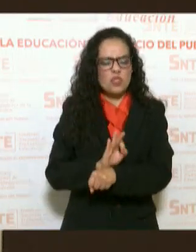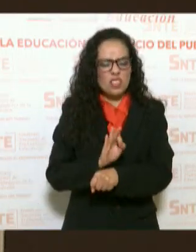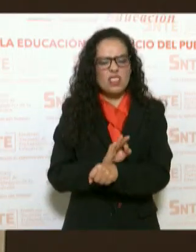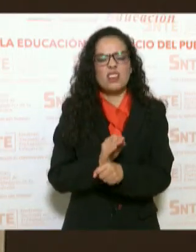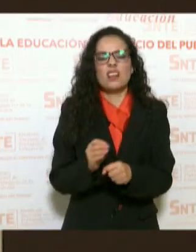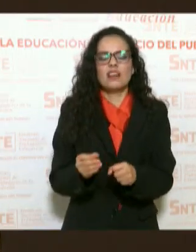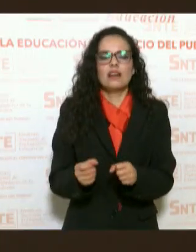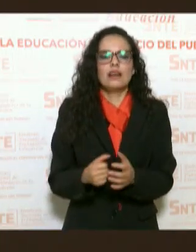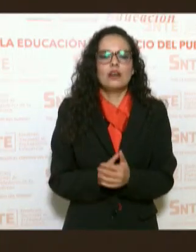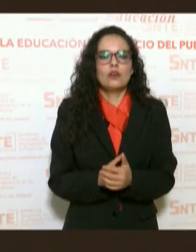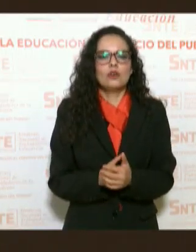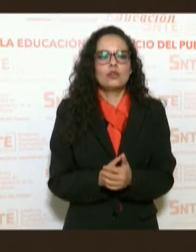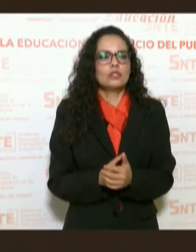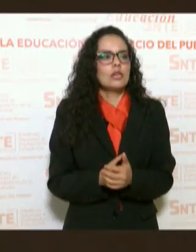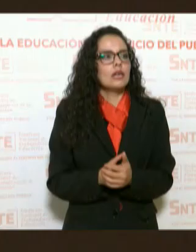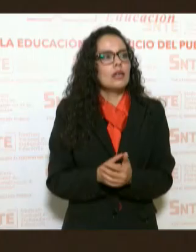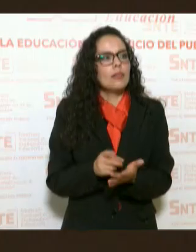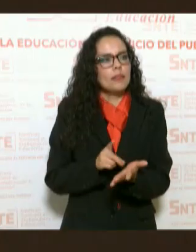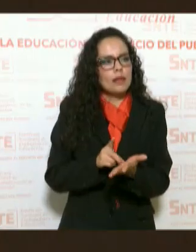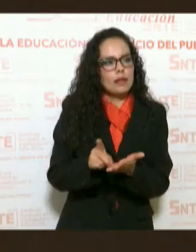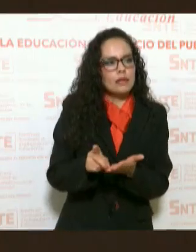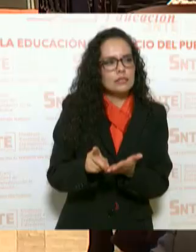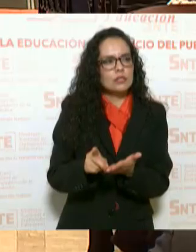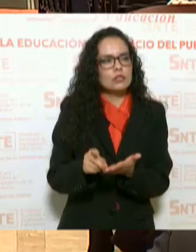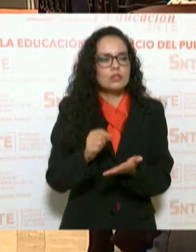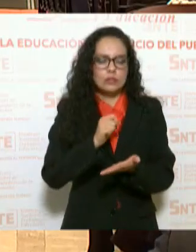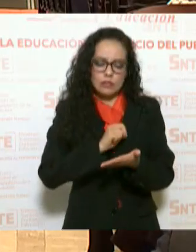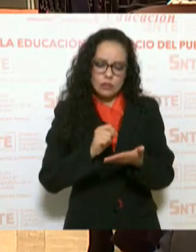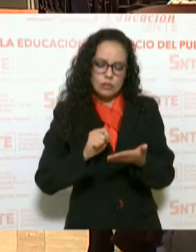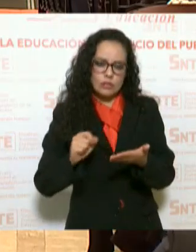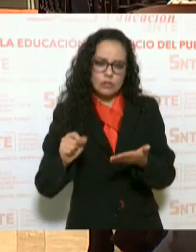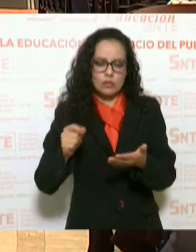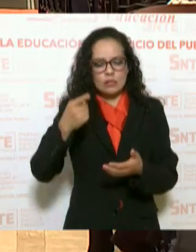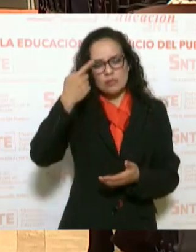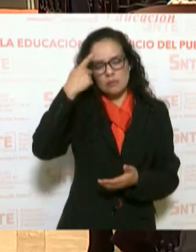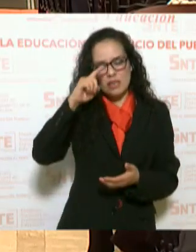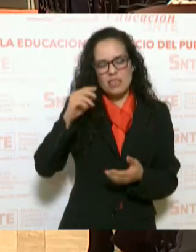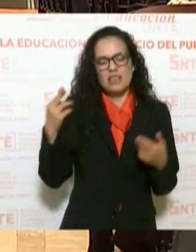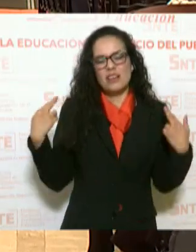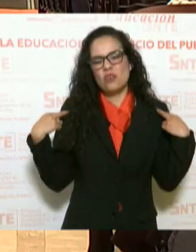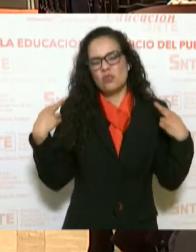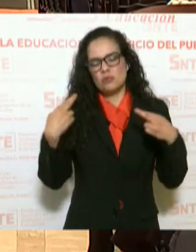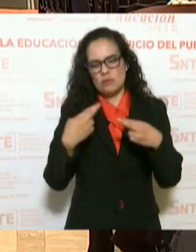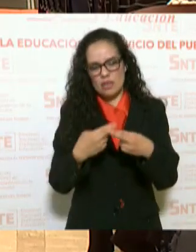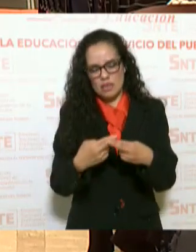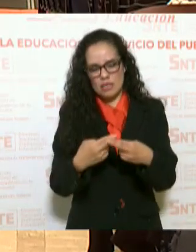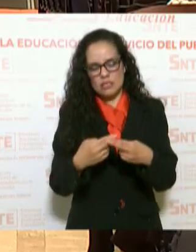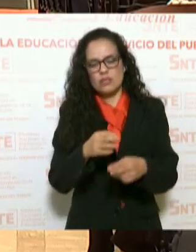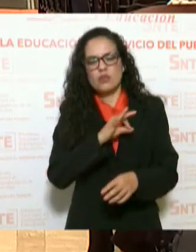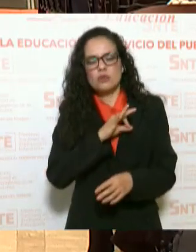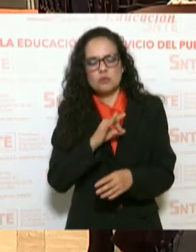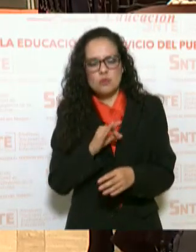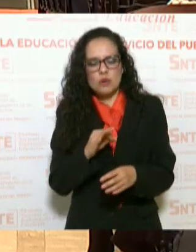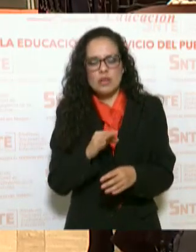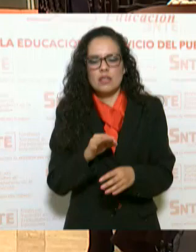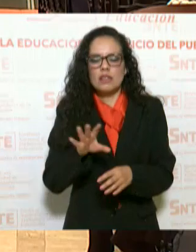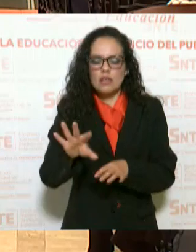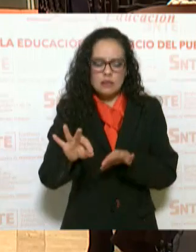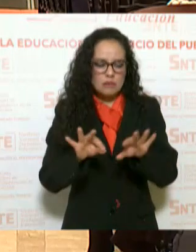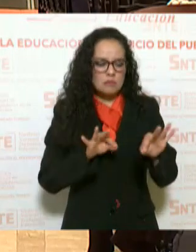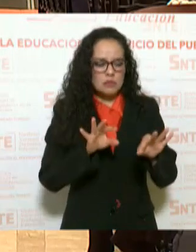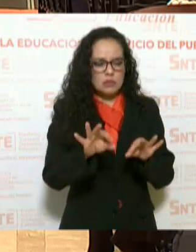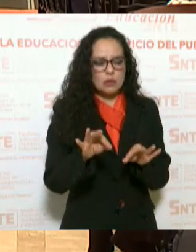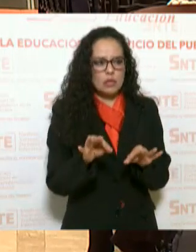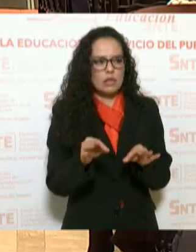recursos públicos para que los maestros puedan tener acceso a este tipo de material. Bueno,